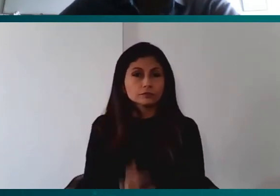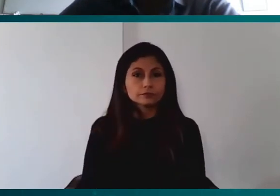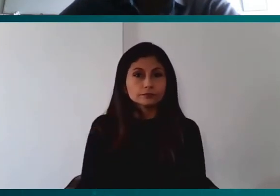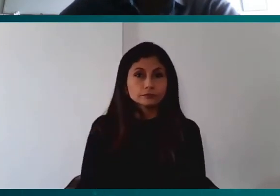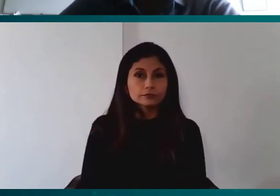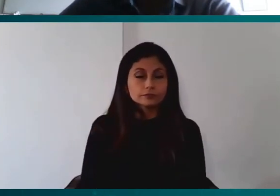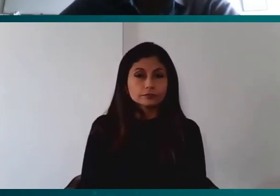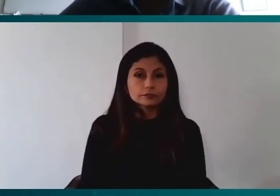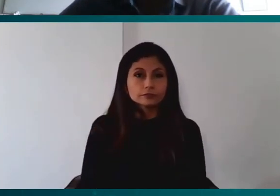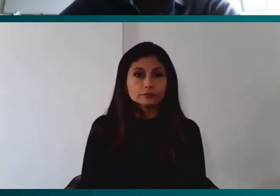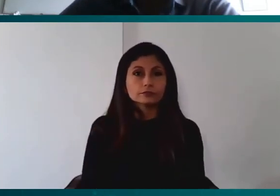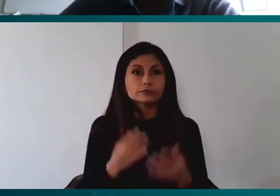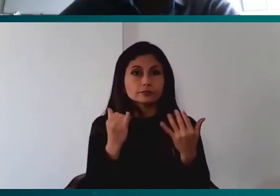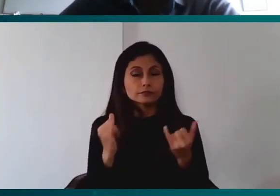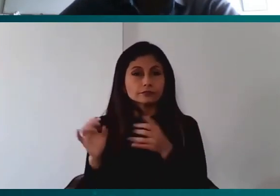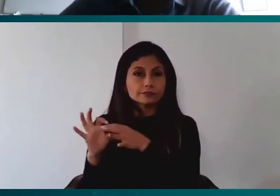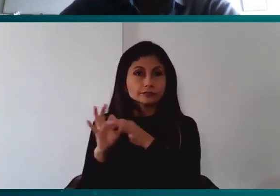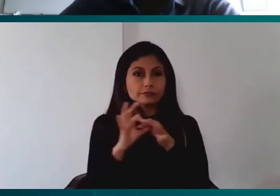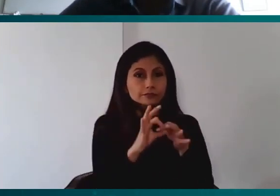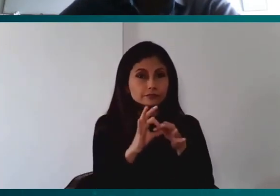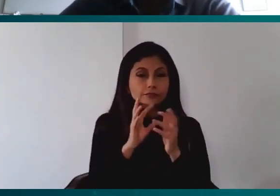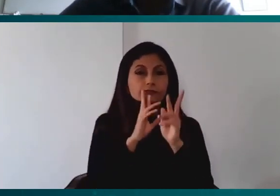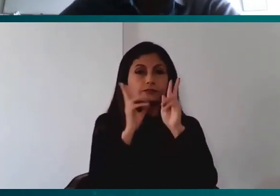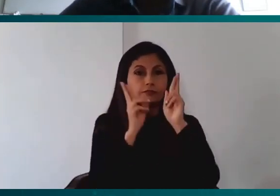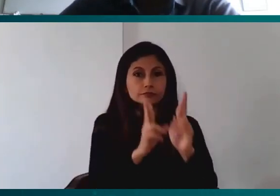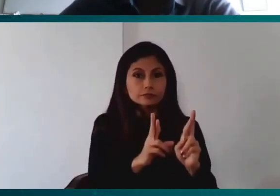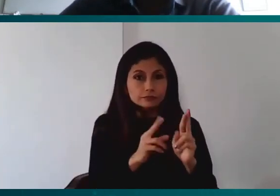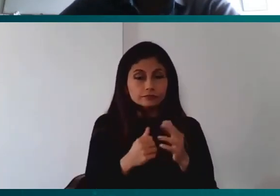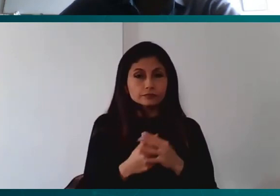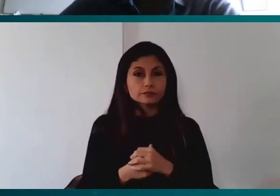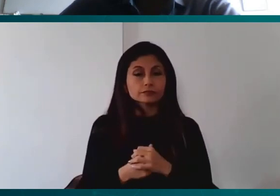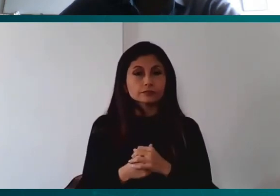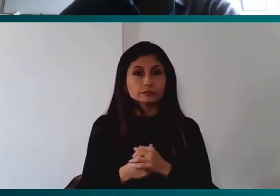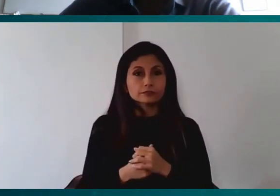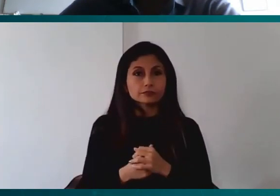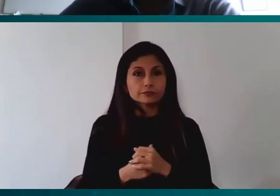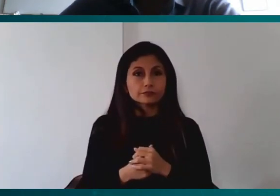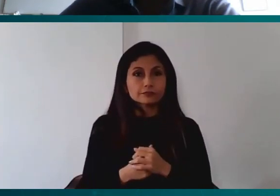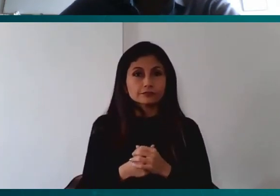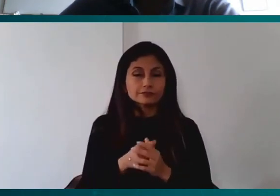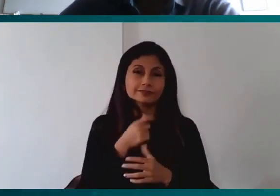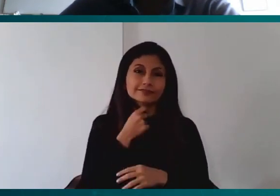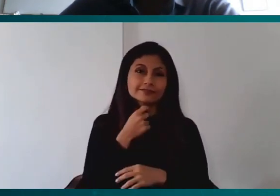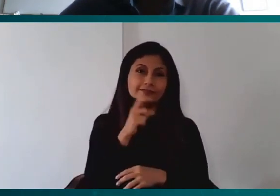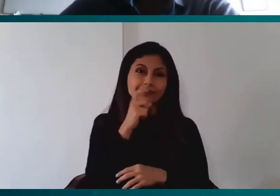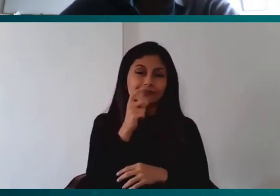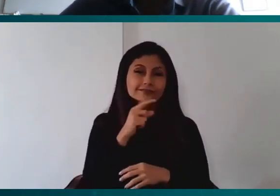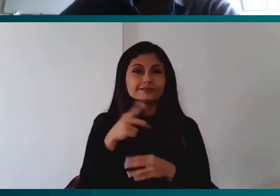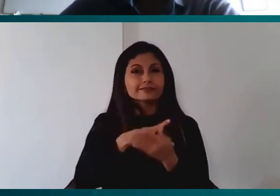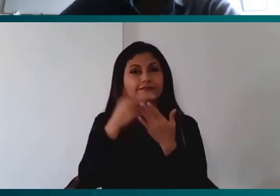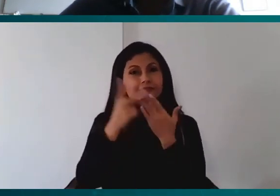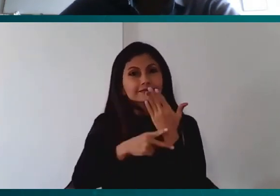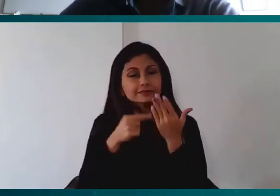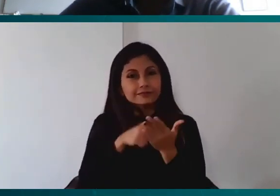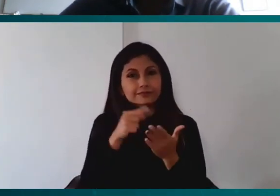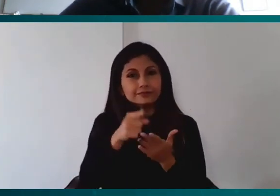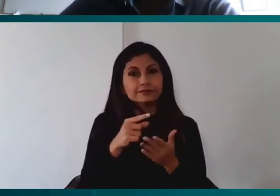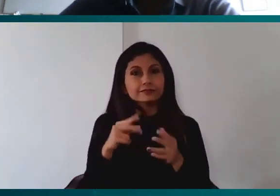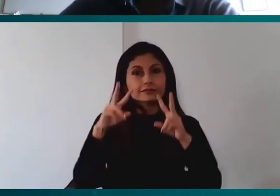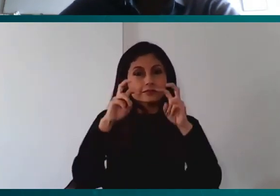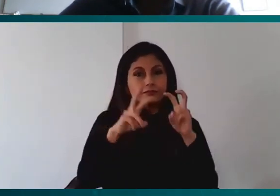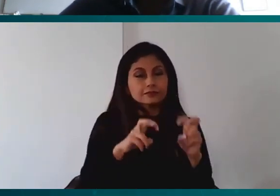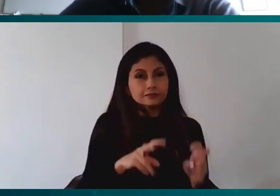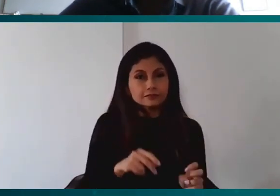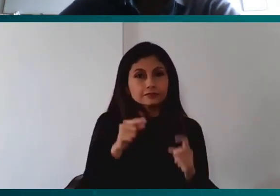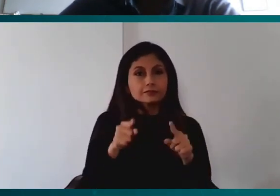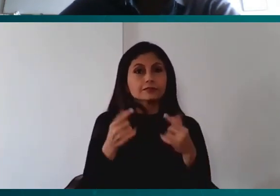Adicionando ahorita la respuesta a los sensores que precisamente ya me facilitaron el dato, además en el proyecto de validación que se está